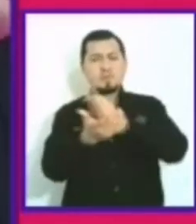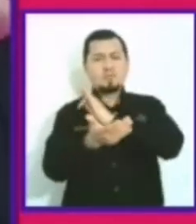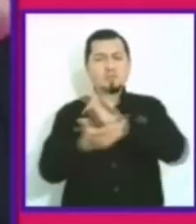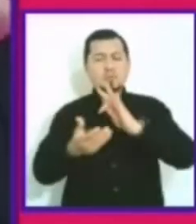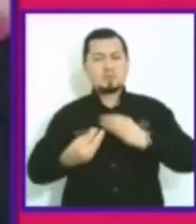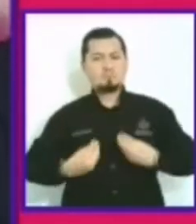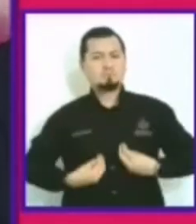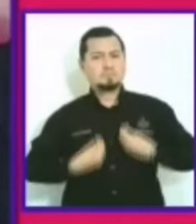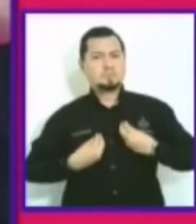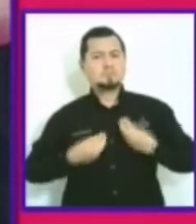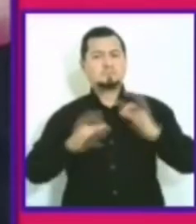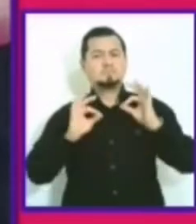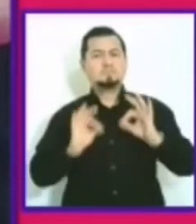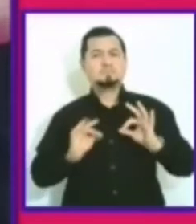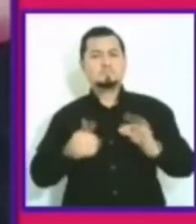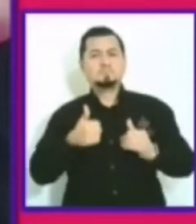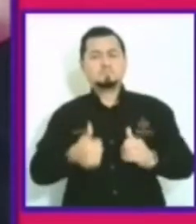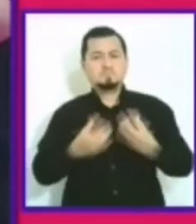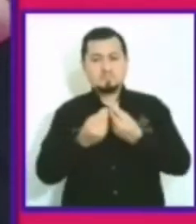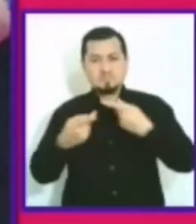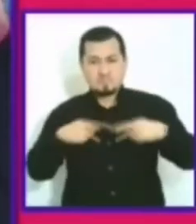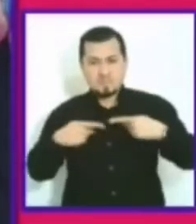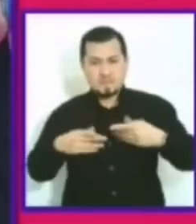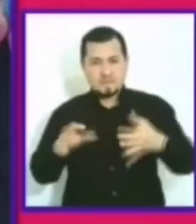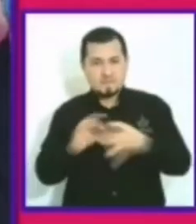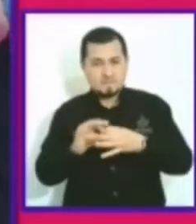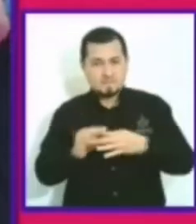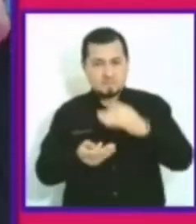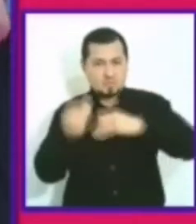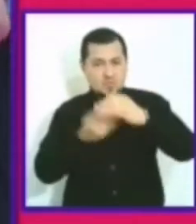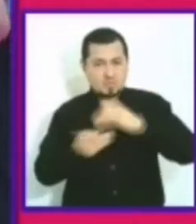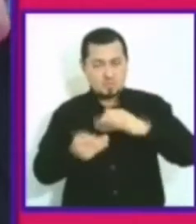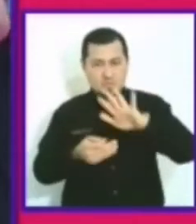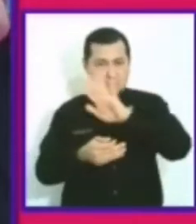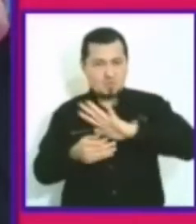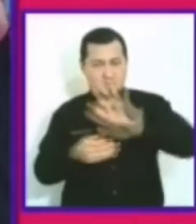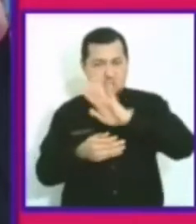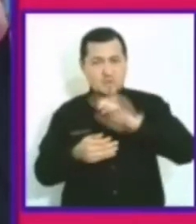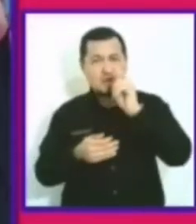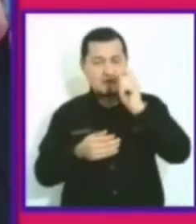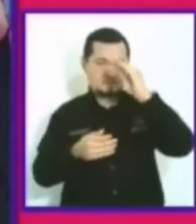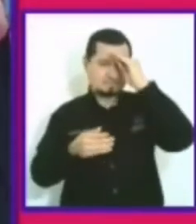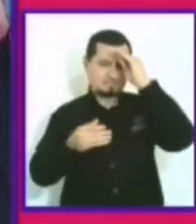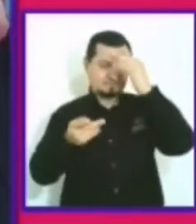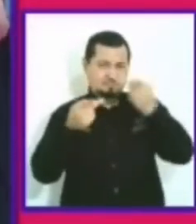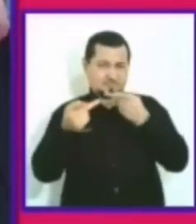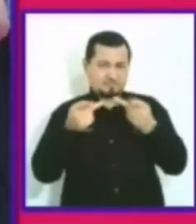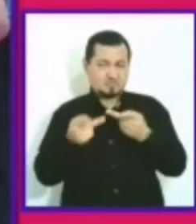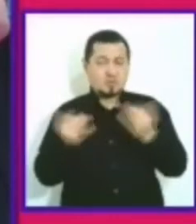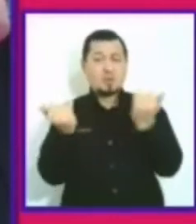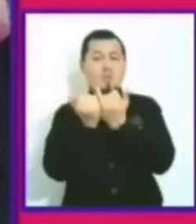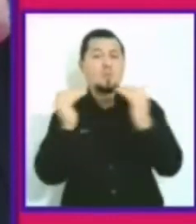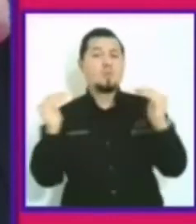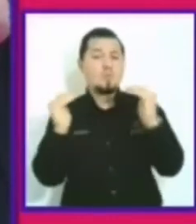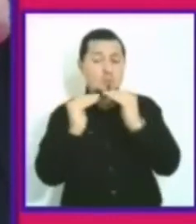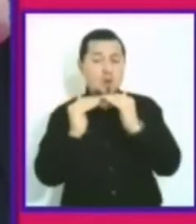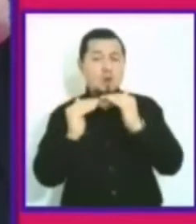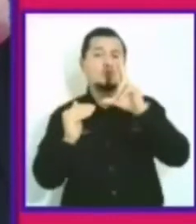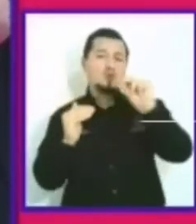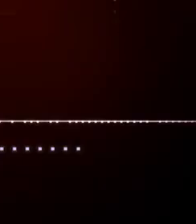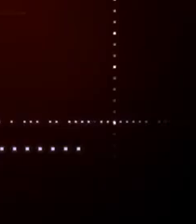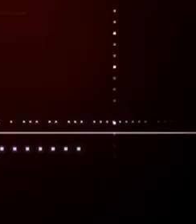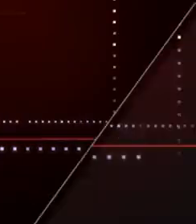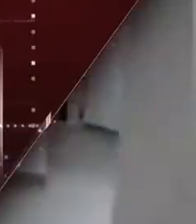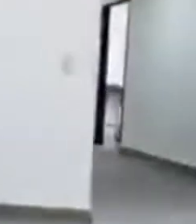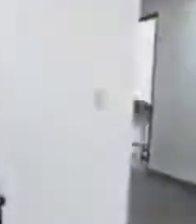además de contar con un espacio en el que desde un enfoque de educación para la igualdad y la no violencia pueden ser atendidos sus hijas